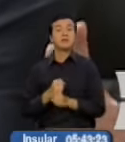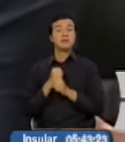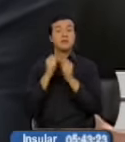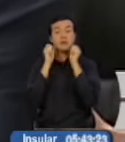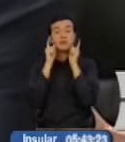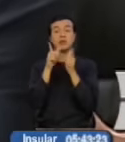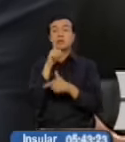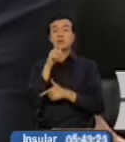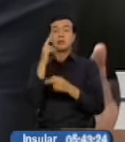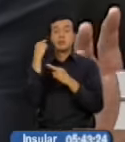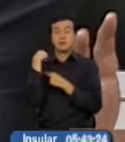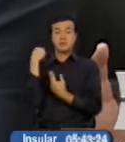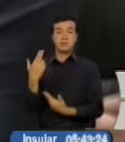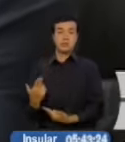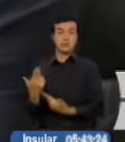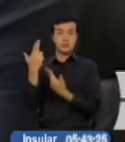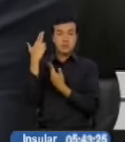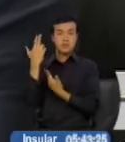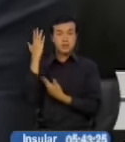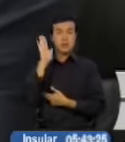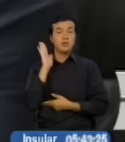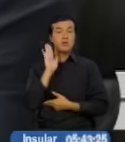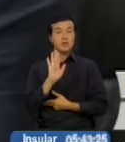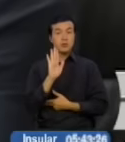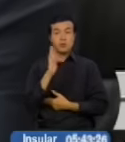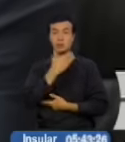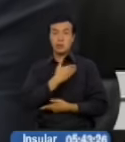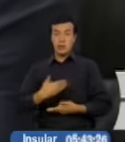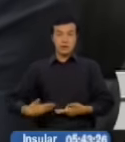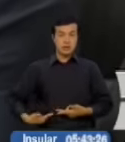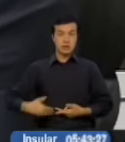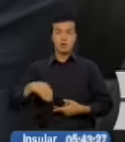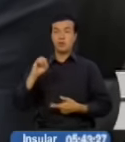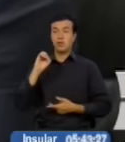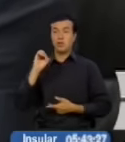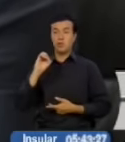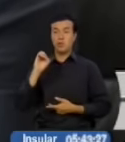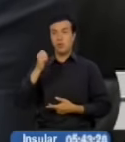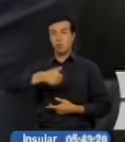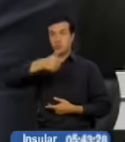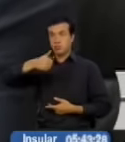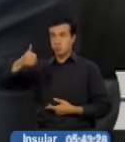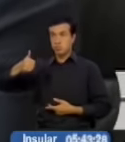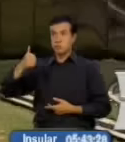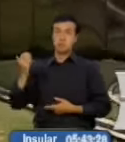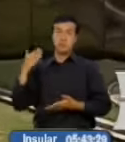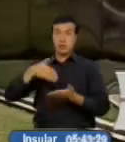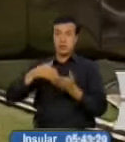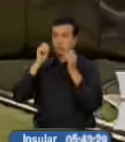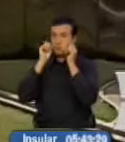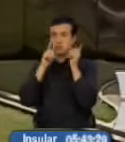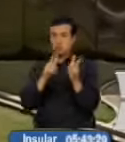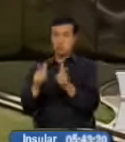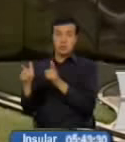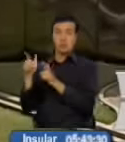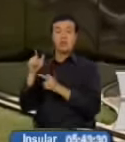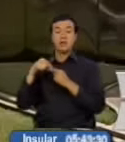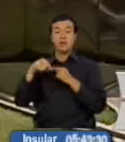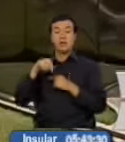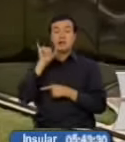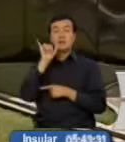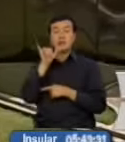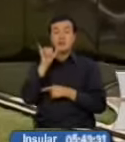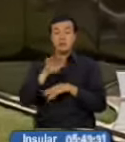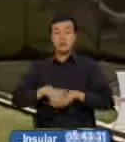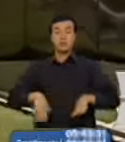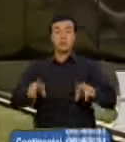a cargo de Fuerzas Armadas para los jefes de Estado o presidentes que nos acompañan. Desde este sábado, la sede de